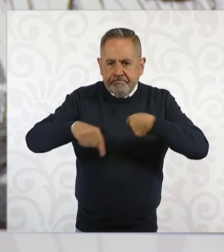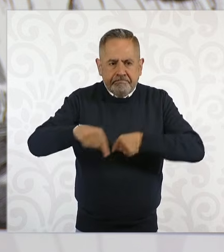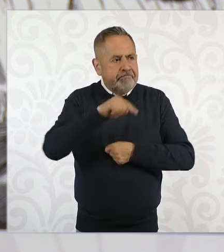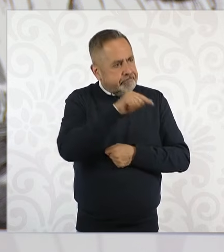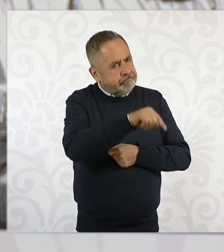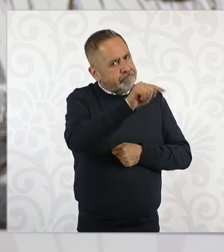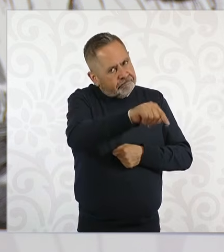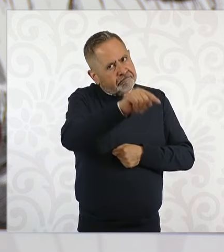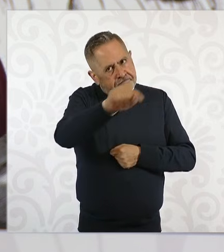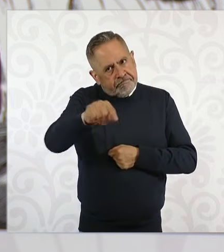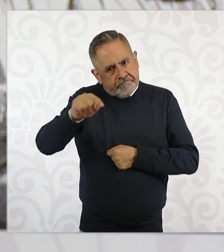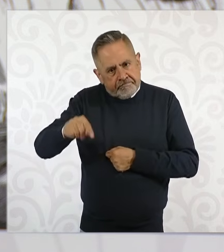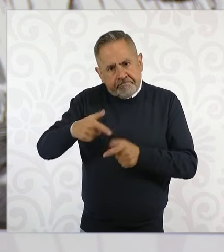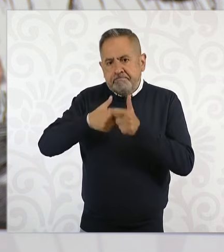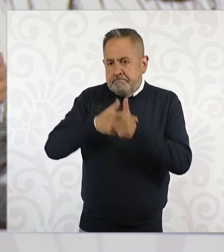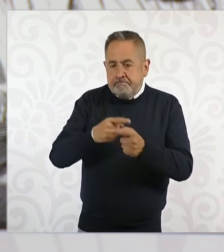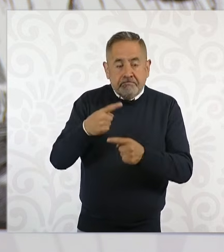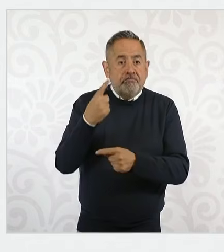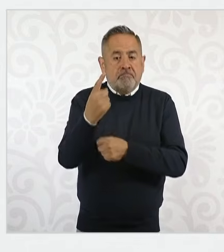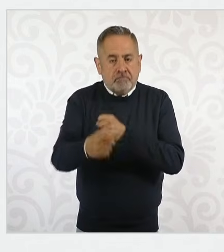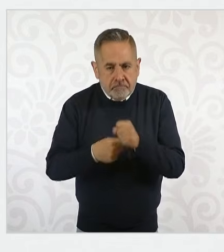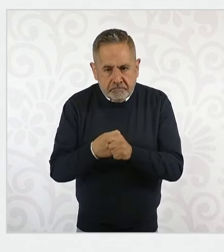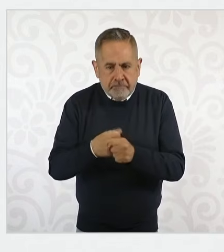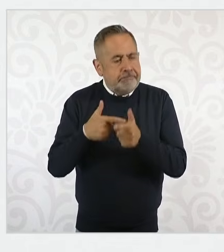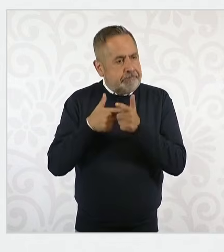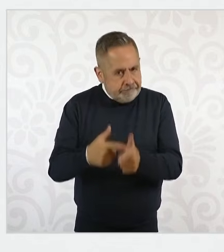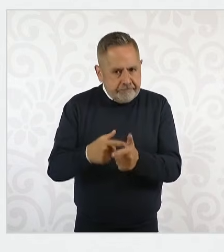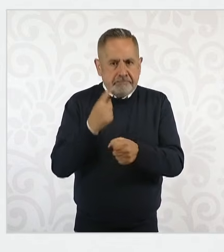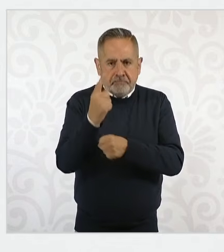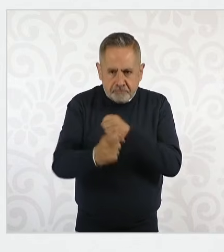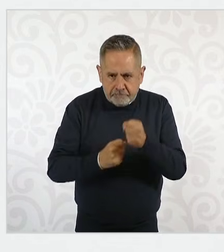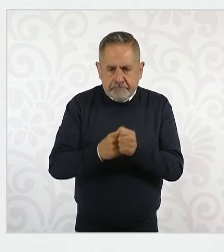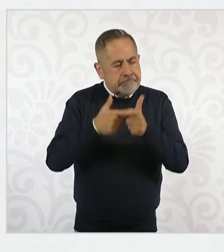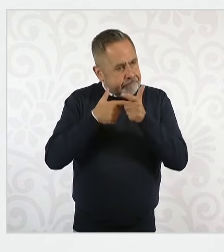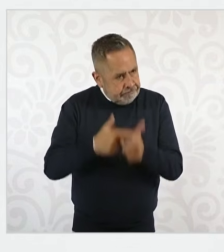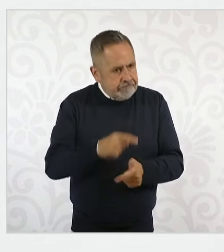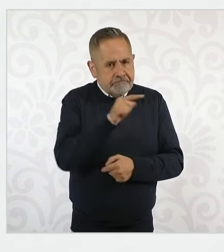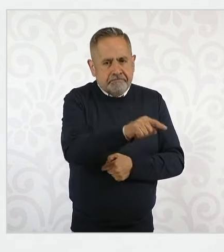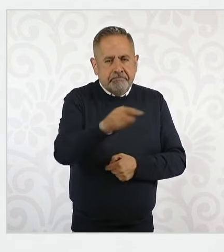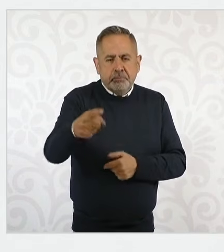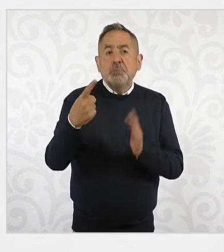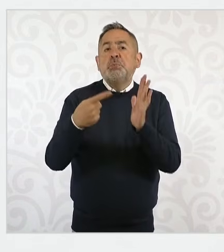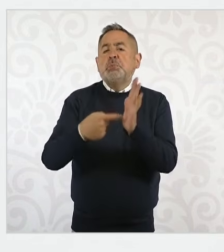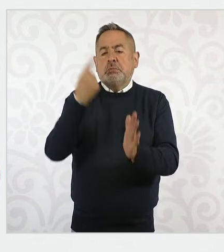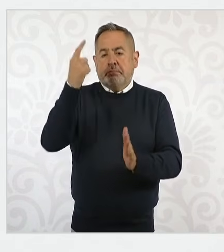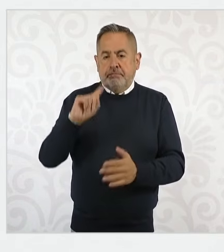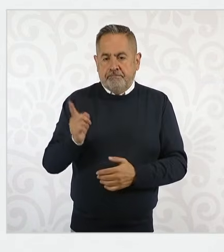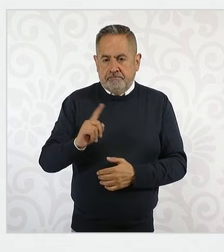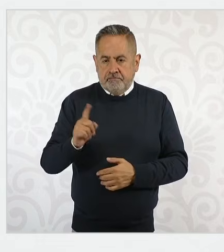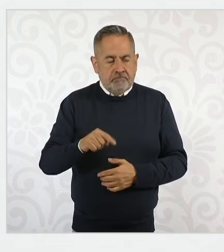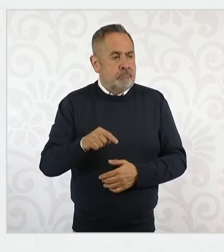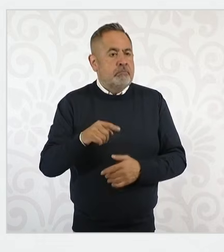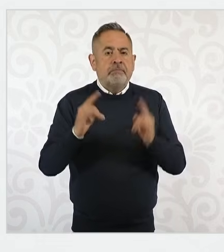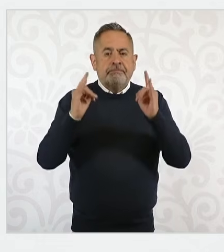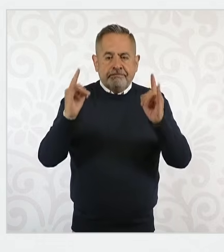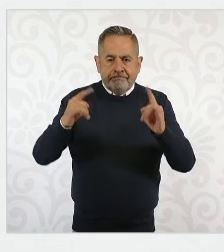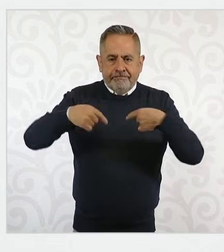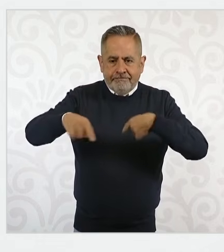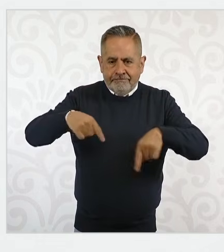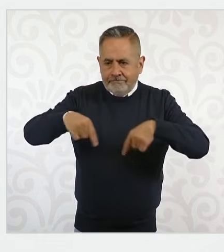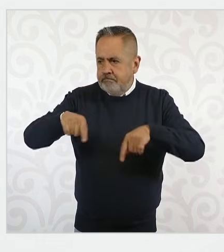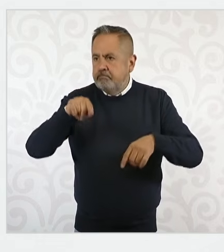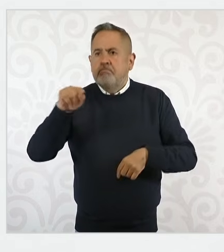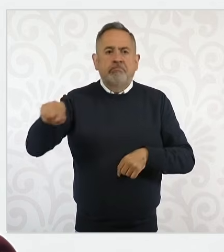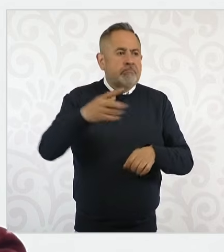hicieron van a seguir el próximo año, no solamente fue de una sola ocasión. La cantidad de canchas que hicimos en